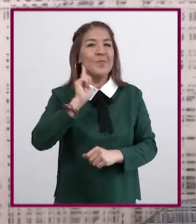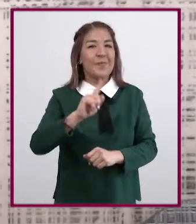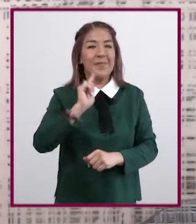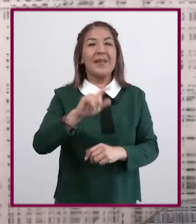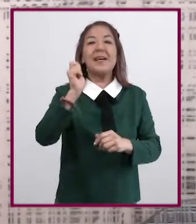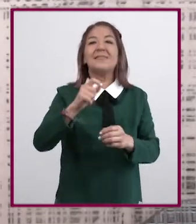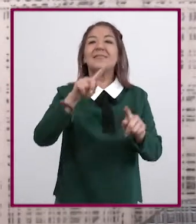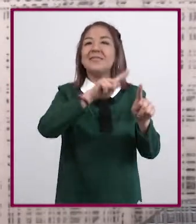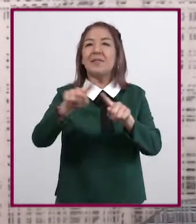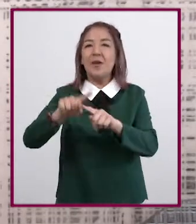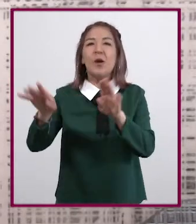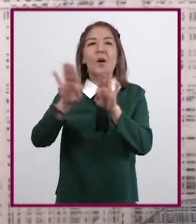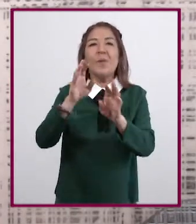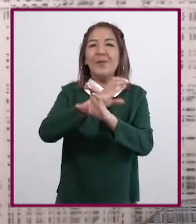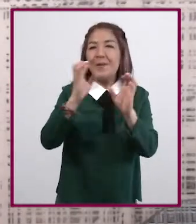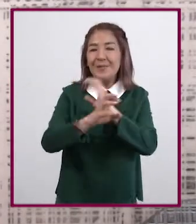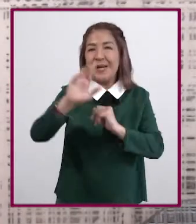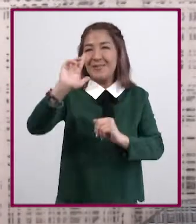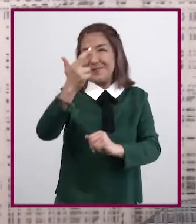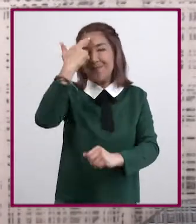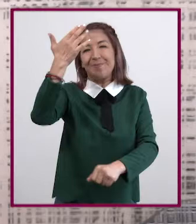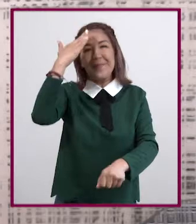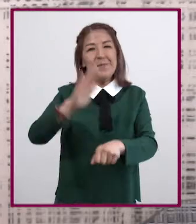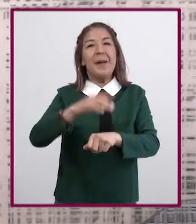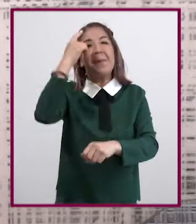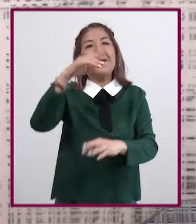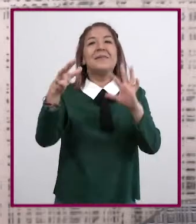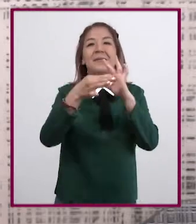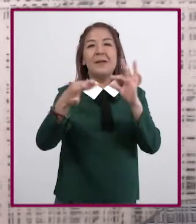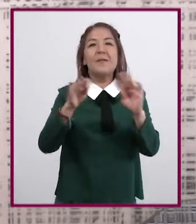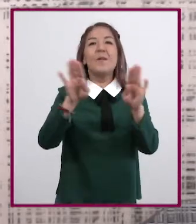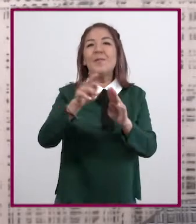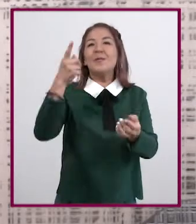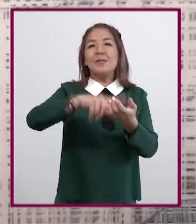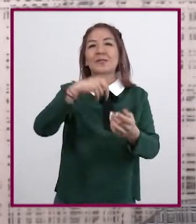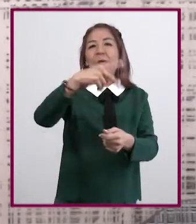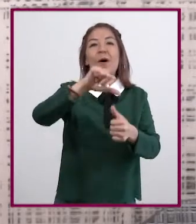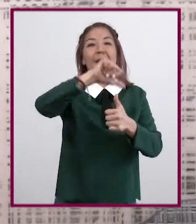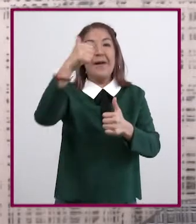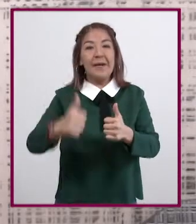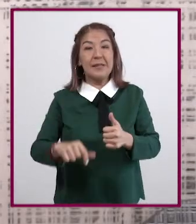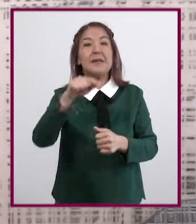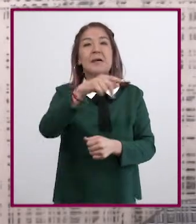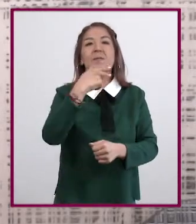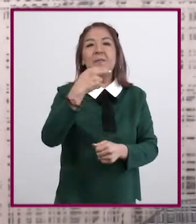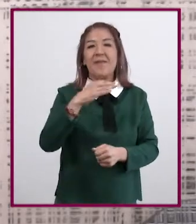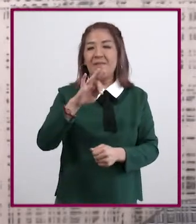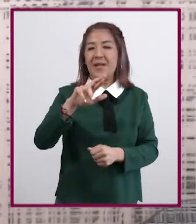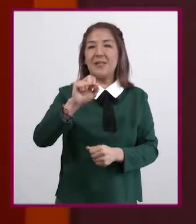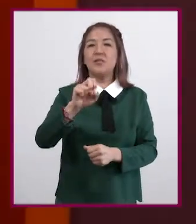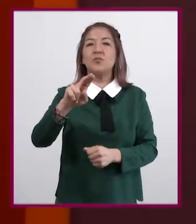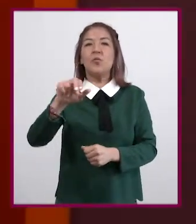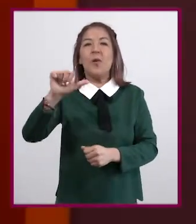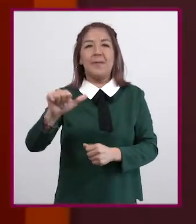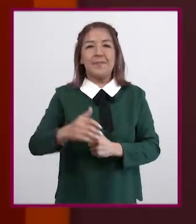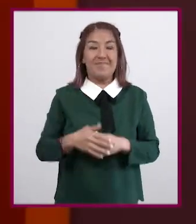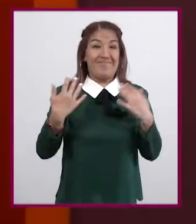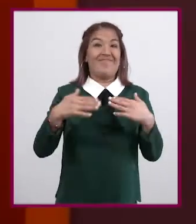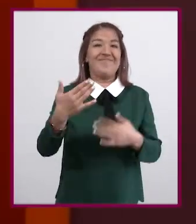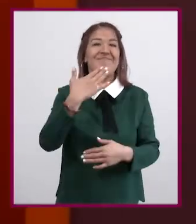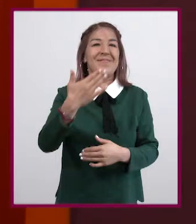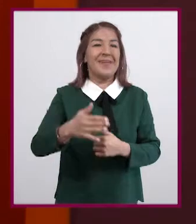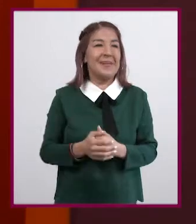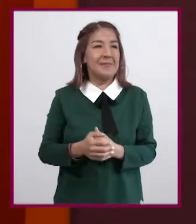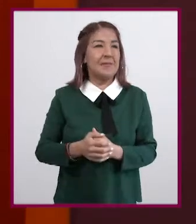los tesoros a la memoria, para que nos explique sobre el arte sonoro y nos cuente más sobre esta escultura de François Bachet. ¡Súper! Y en